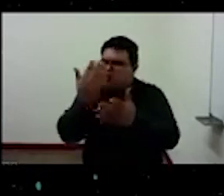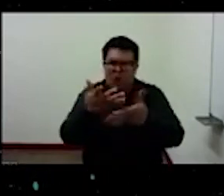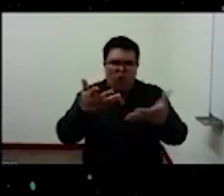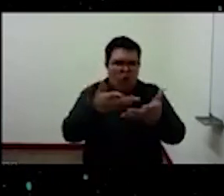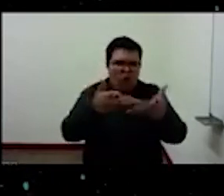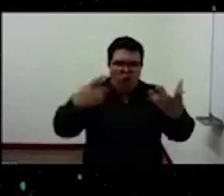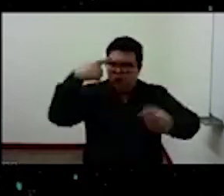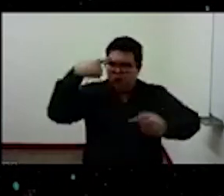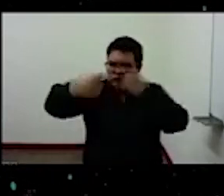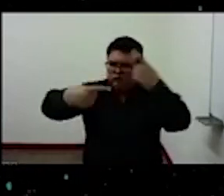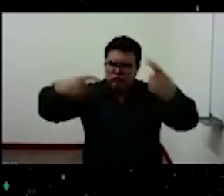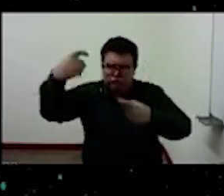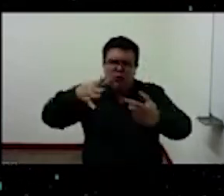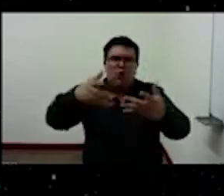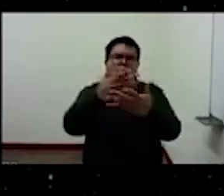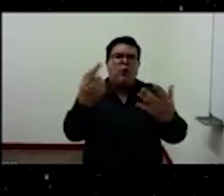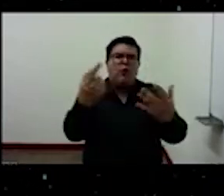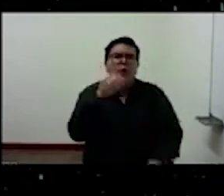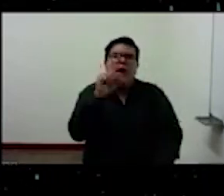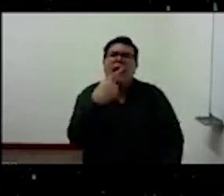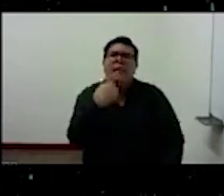nuevas velocidades